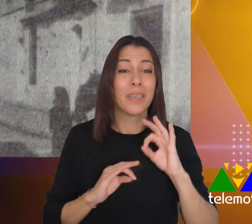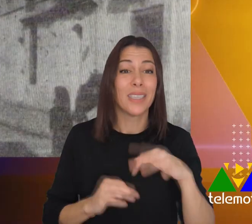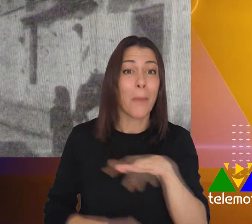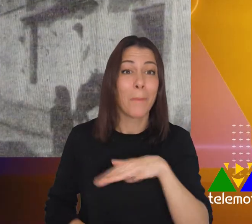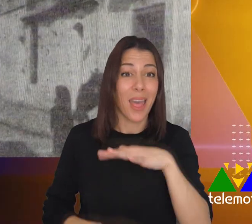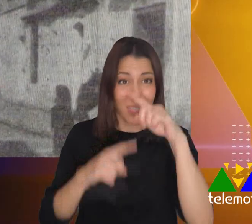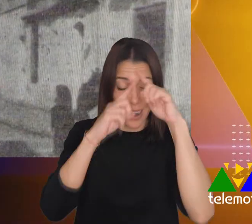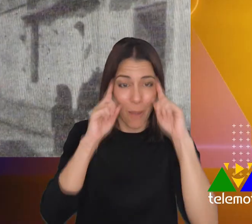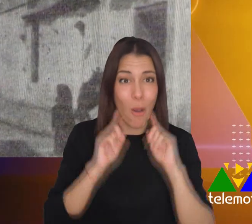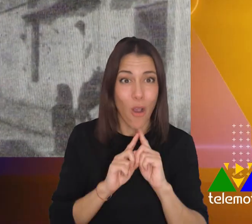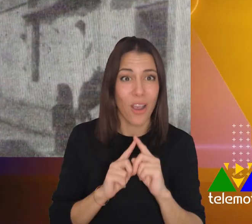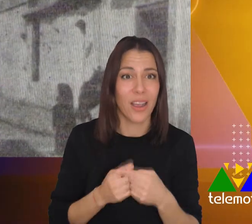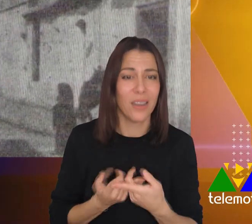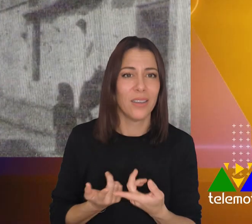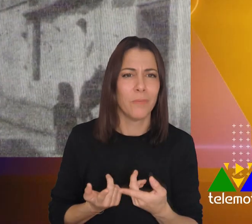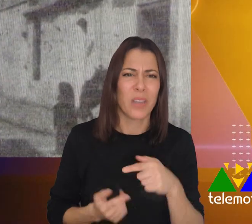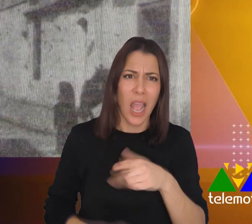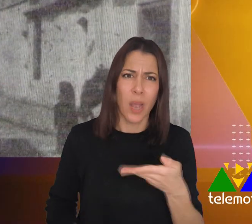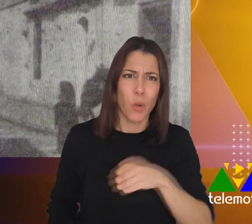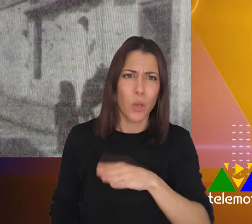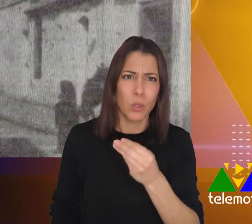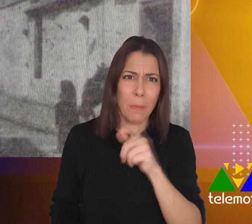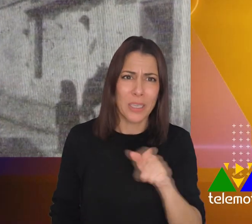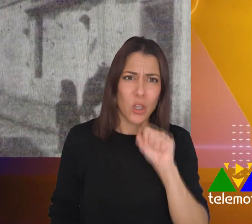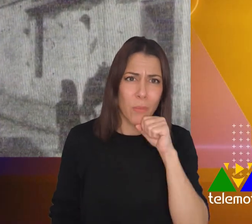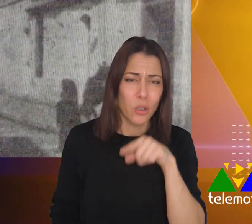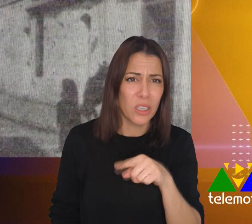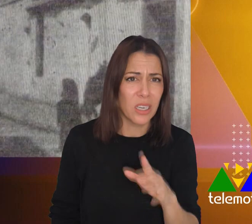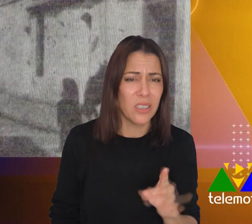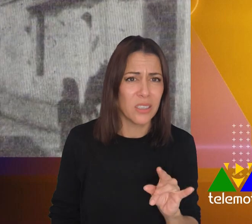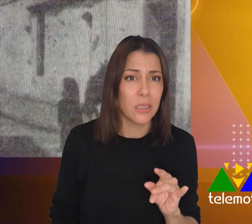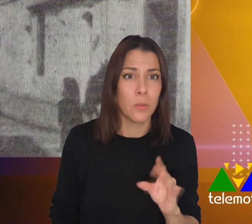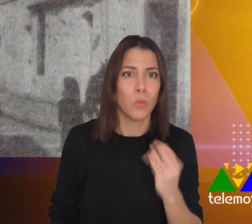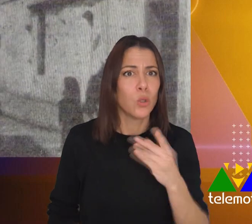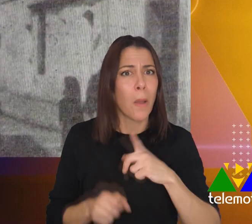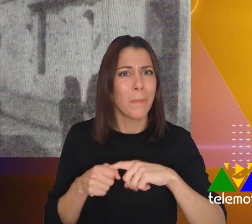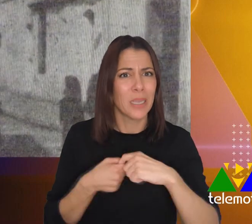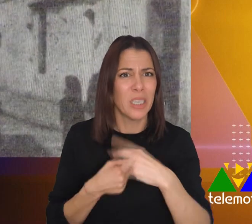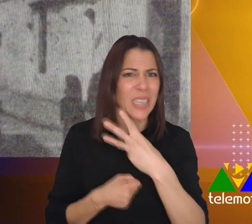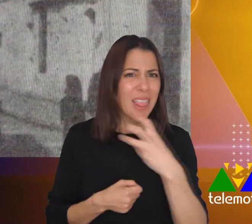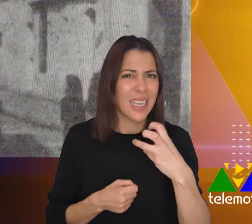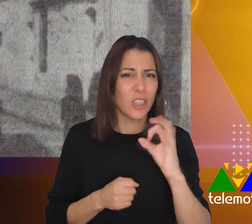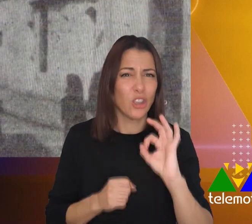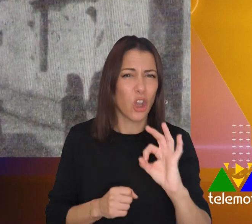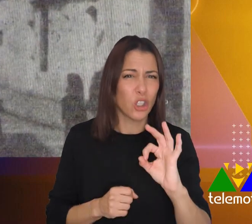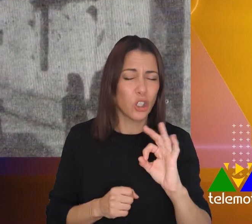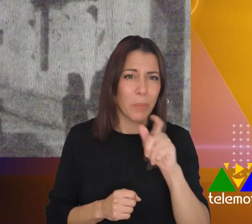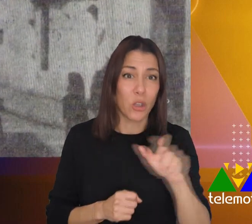le ponen... Sí, pero que ahí murieron bastantes motrileños, unos 300... Sí, participaron unos 300 motrileños en la guerra de